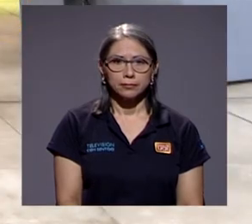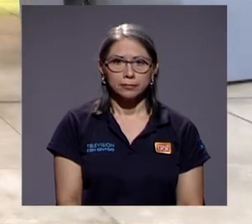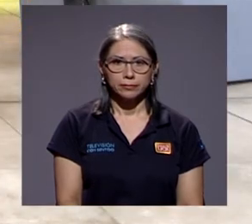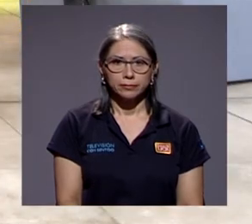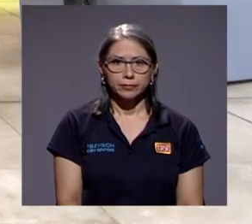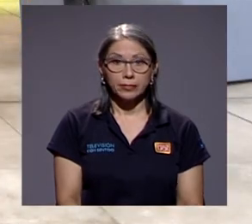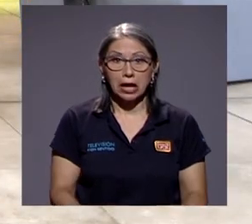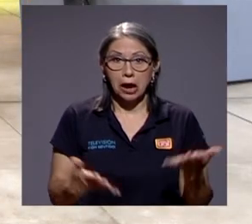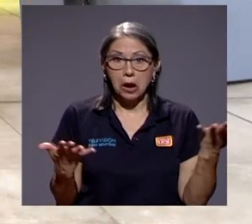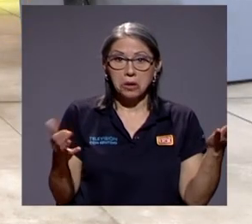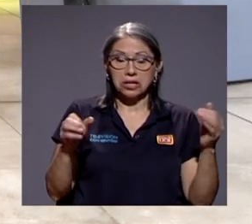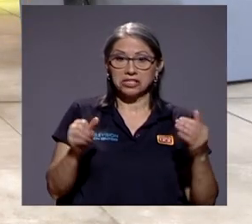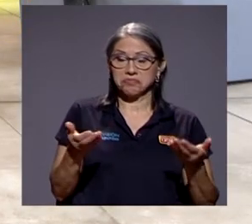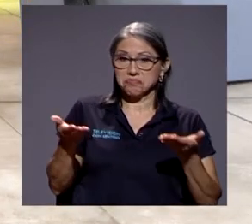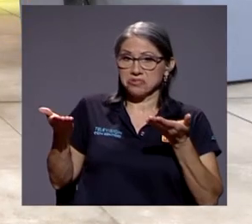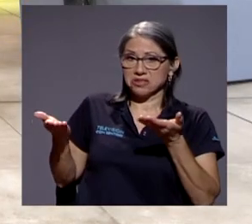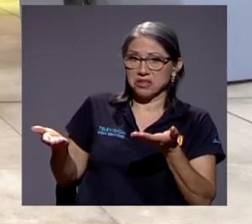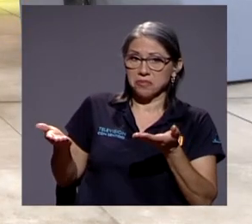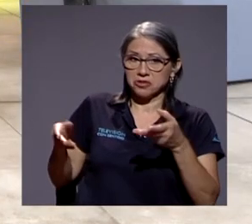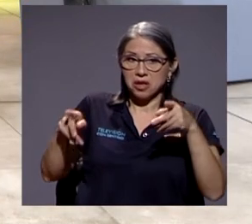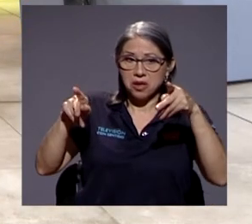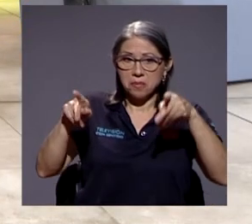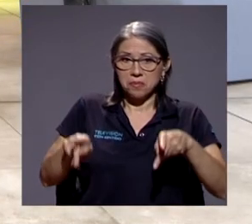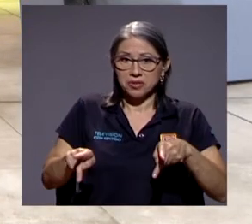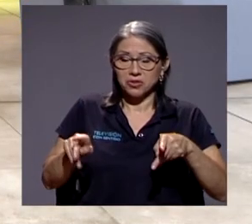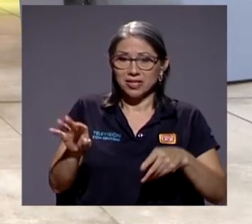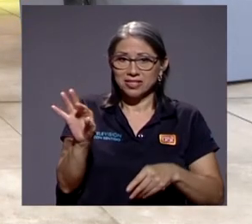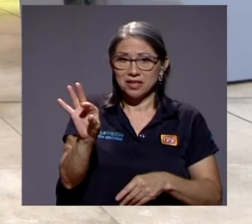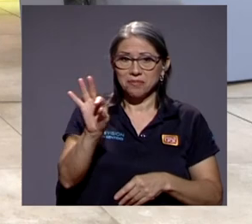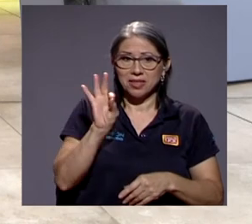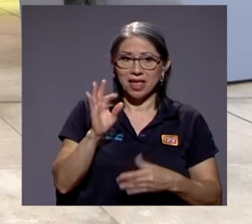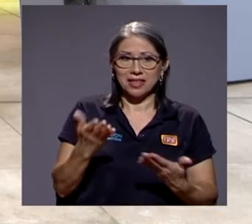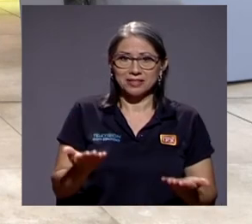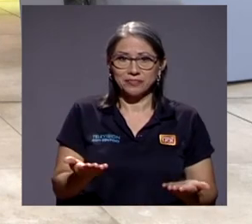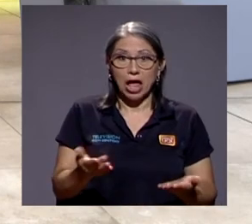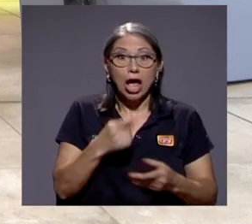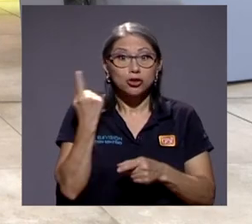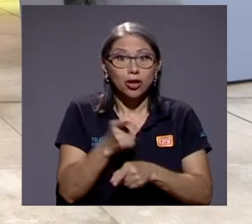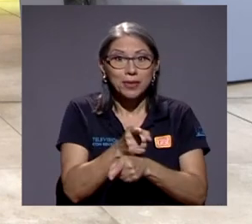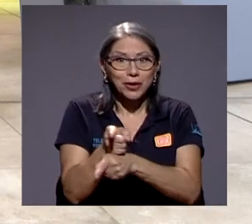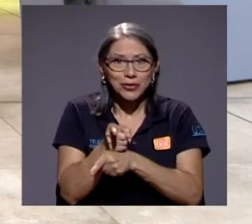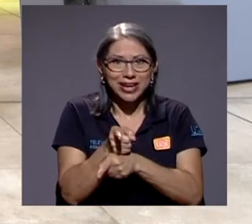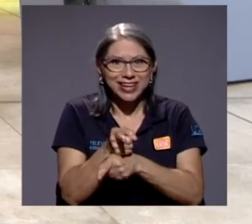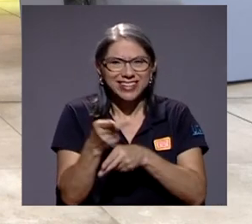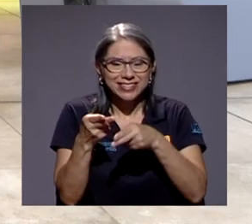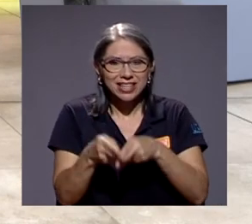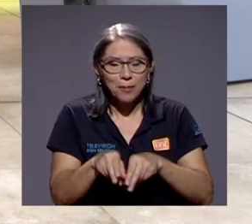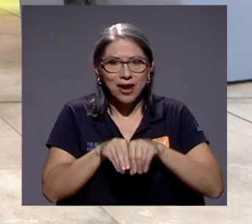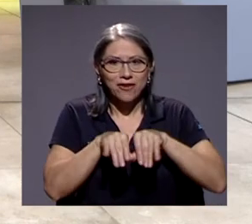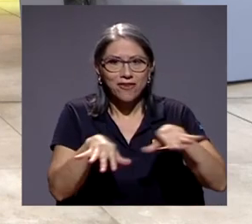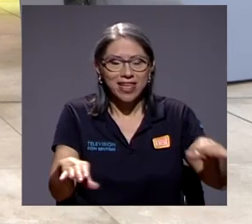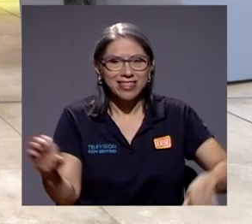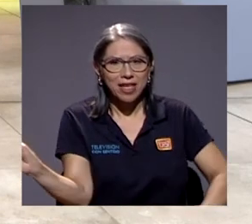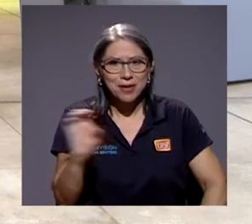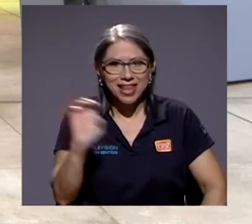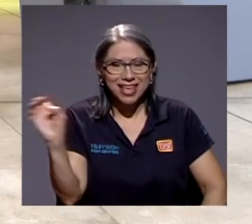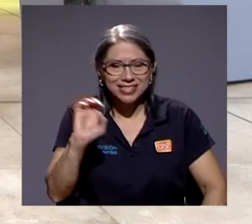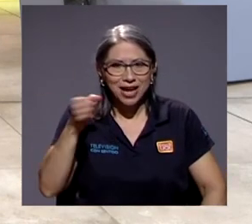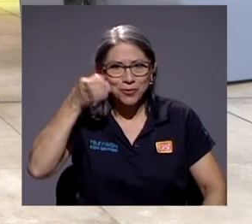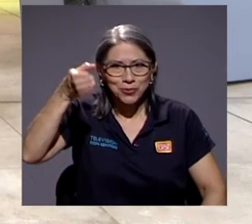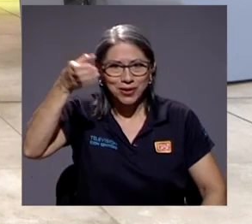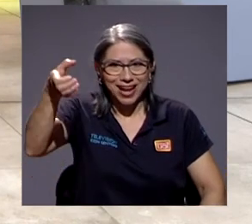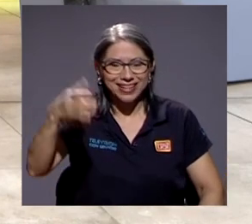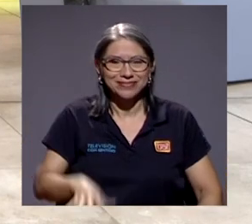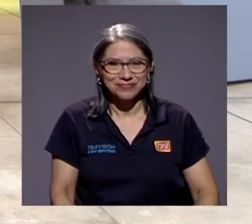pero si les presentamos a nuestras invitadas nada más corregir es de emergencia en